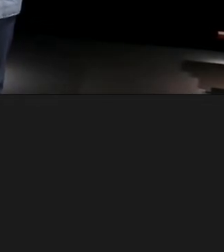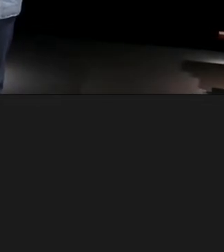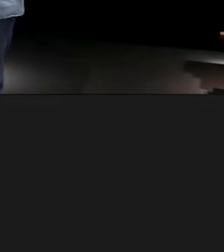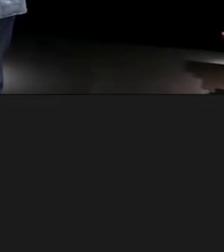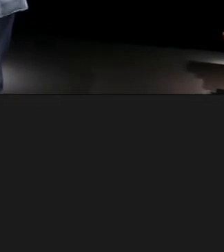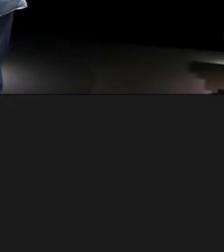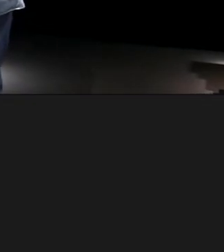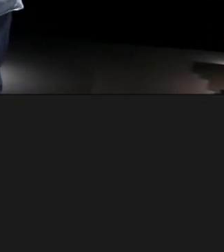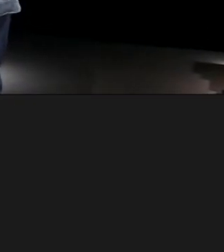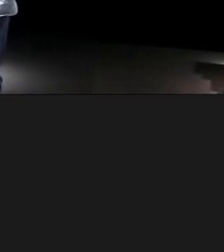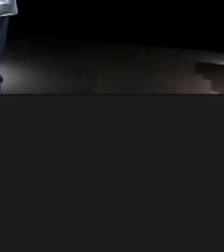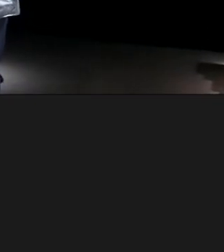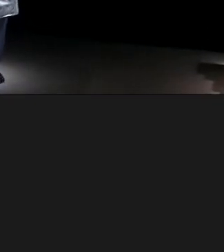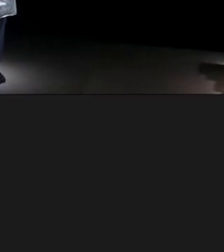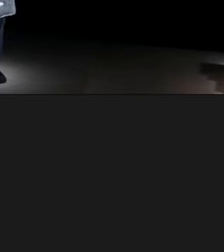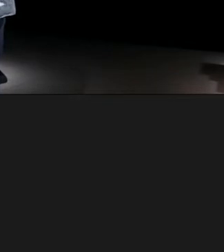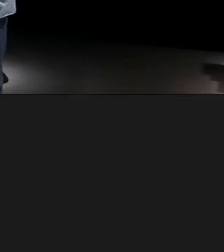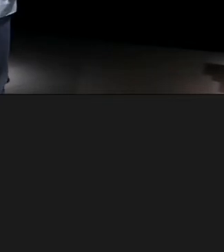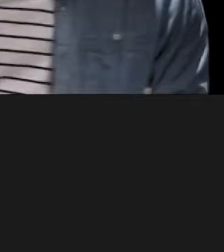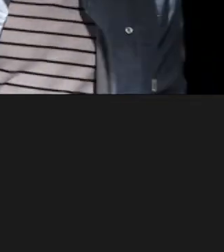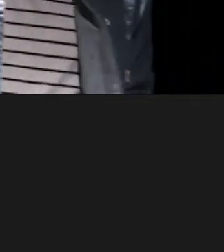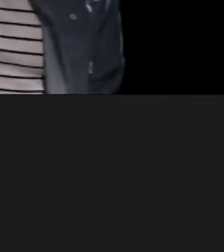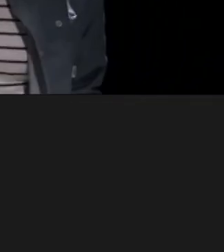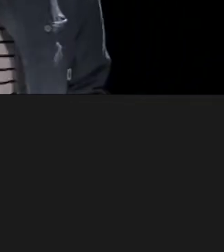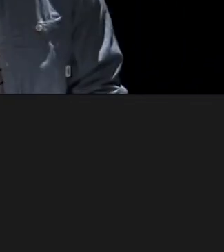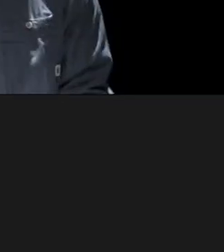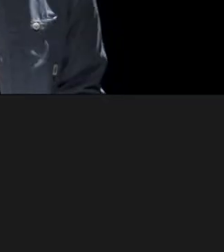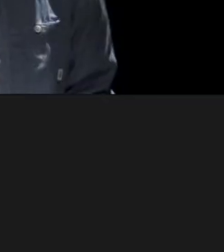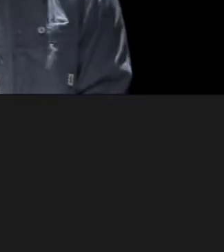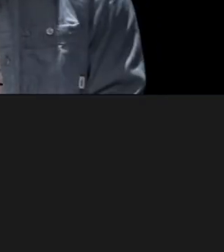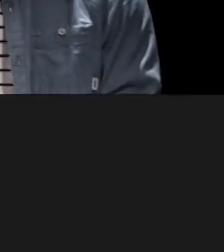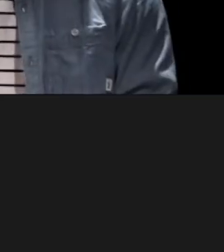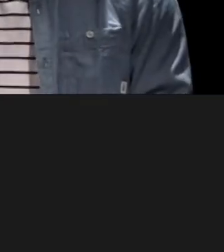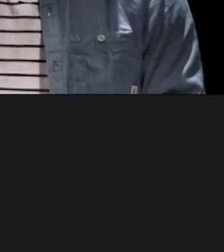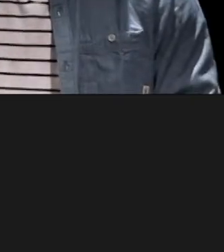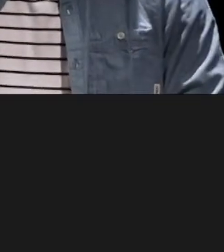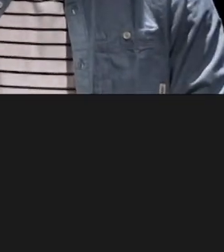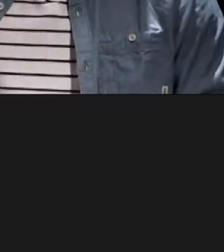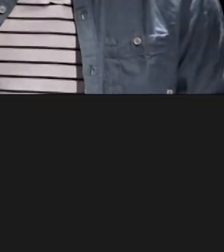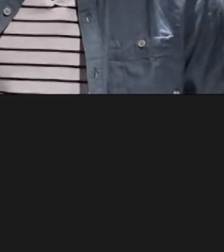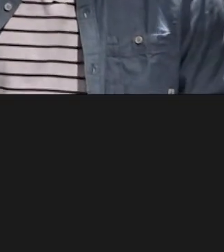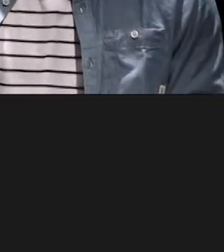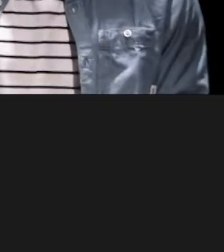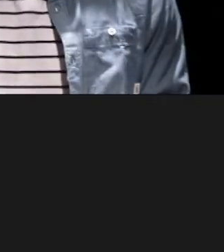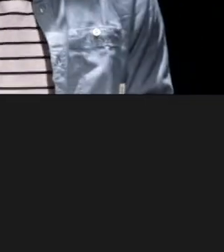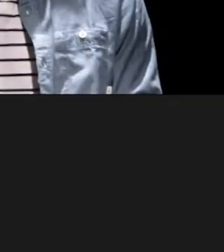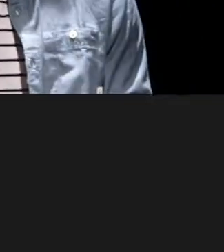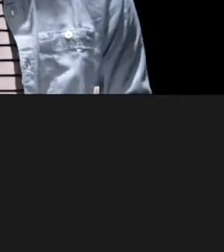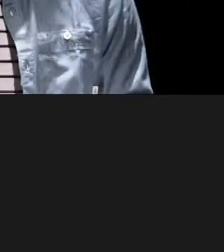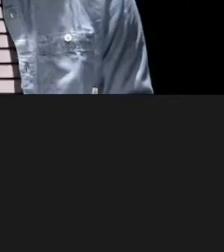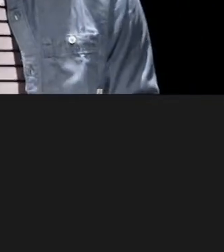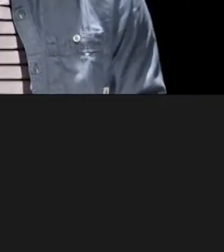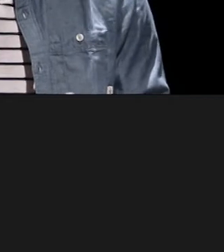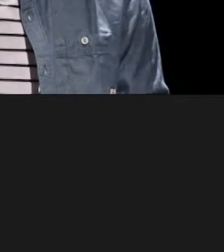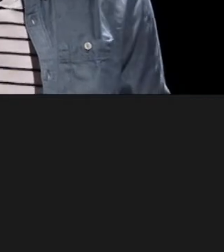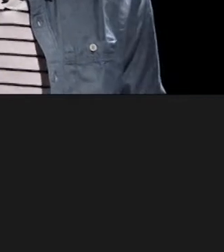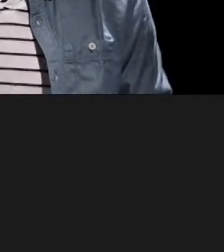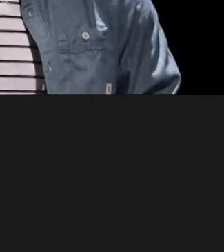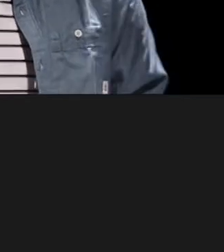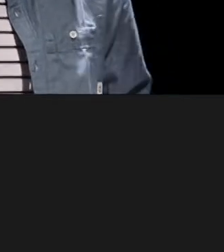dicha acción pueda llevar consigo algún valor moral. Una acción ejecutada sin voluntad, de manera automatizada